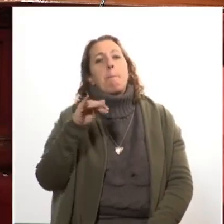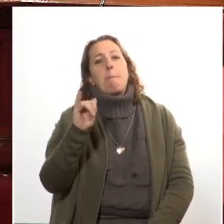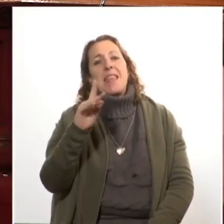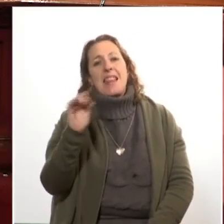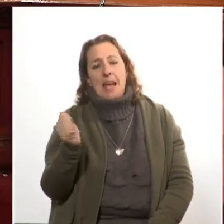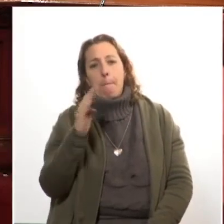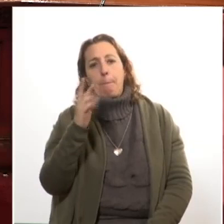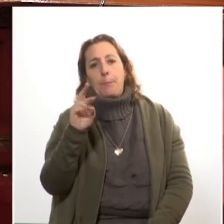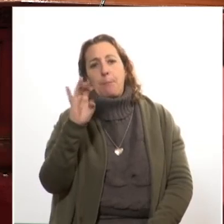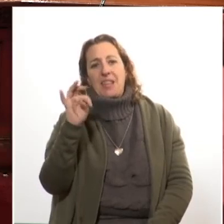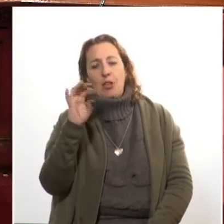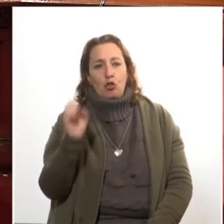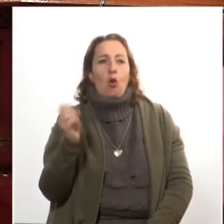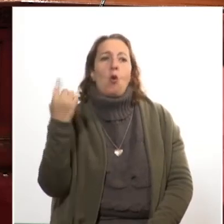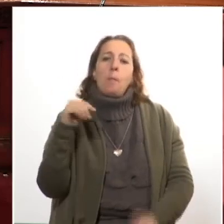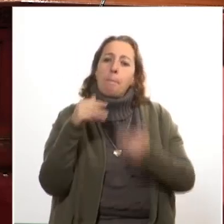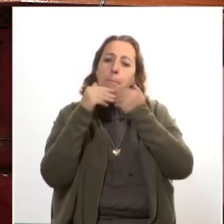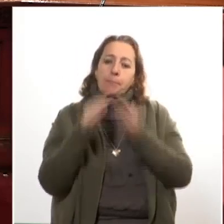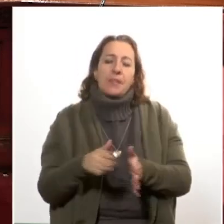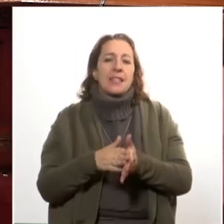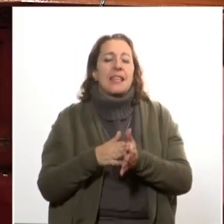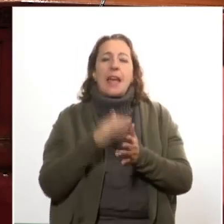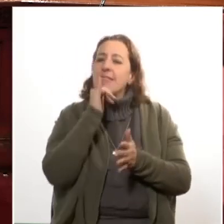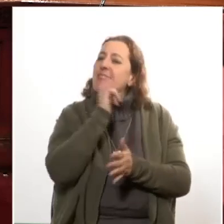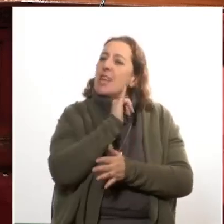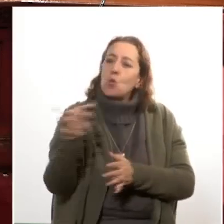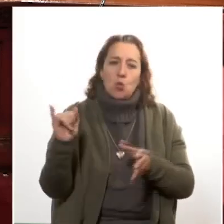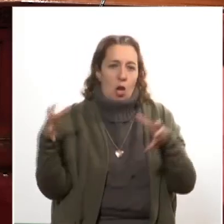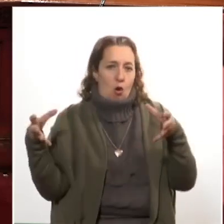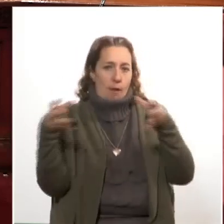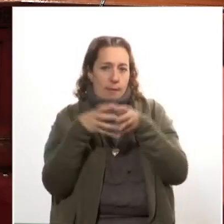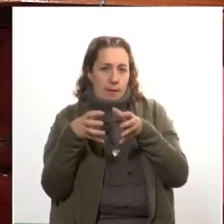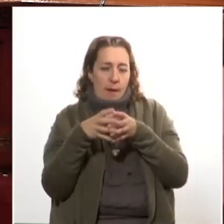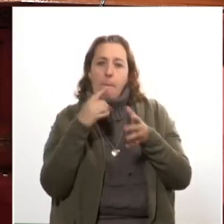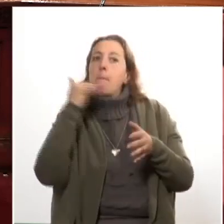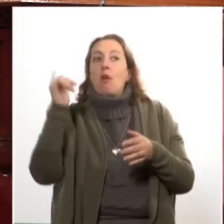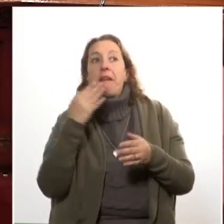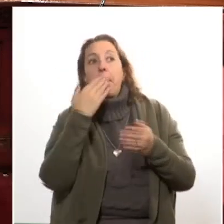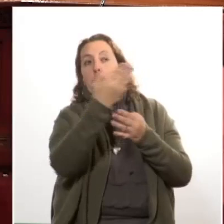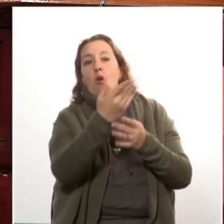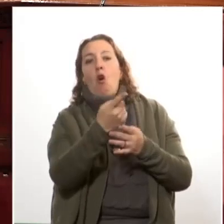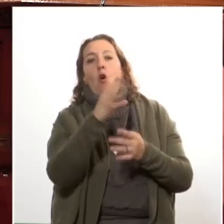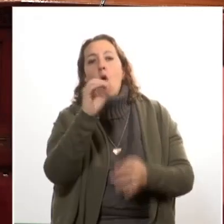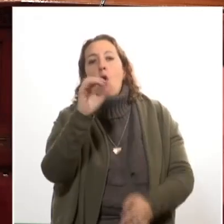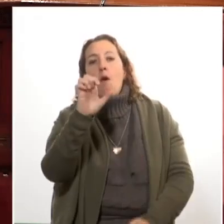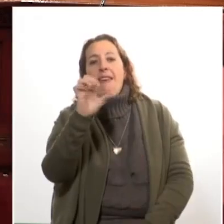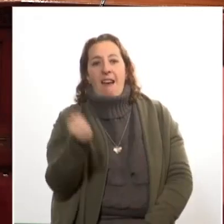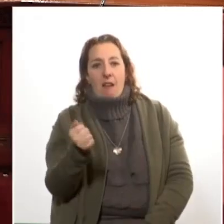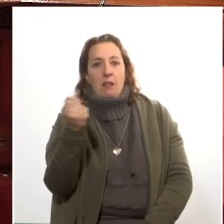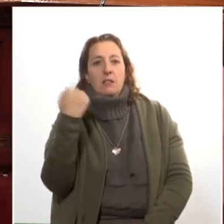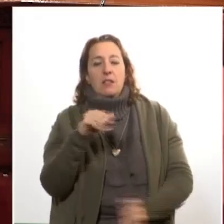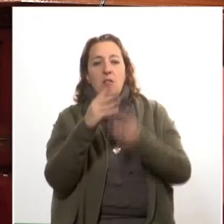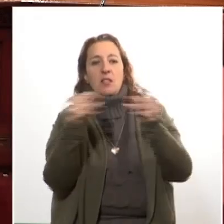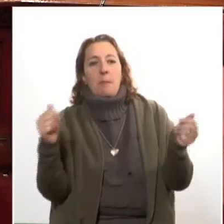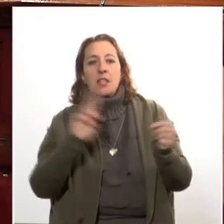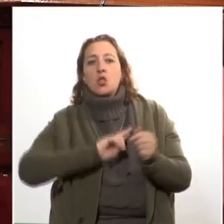Prieto, inician las primeras denuncias colectivas ante la OEA, por ejemplo, de los desaparecidos uruguayos en la Argentina,